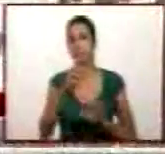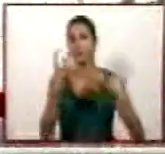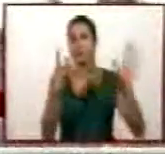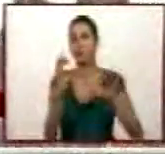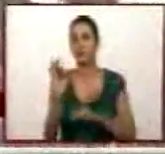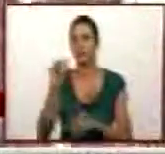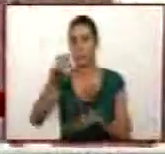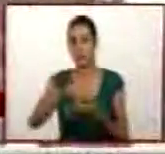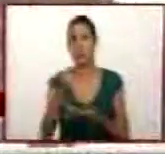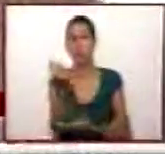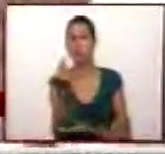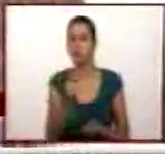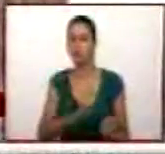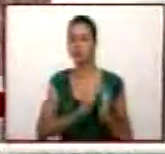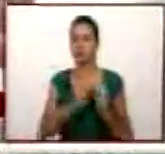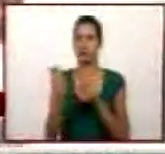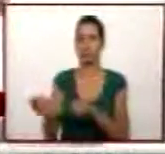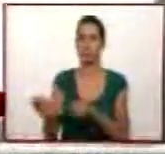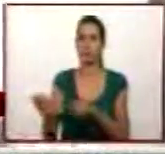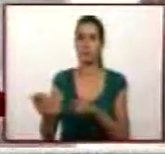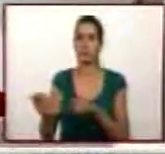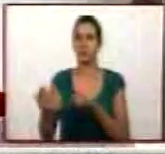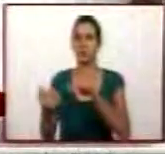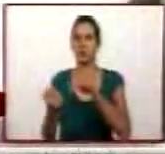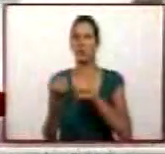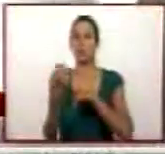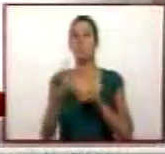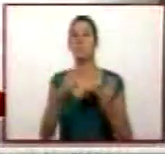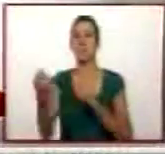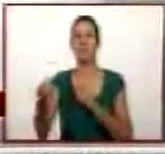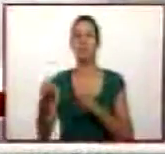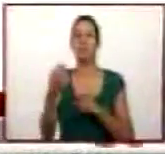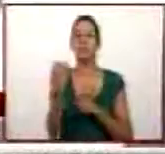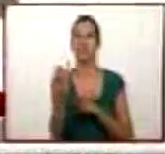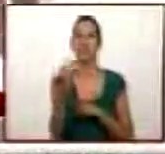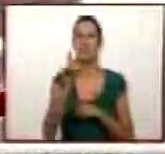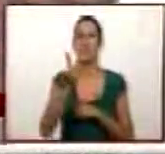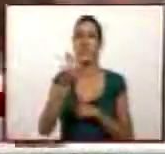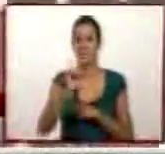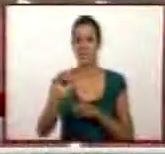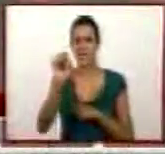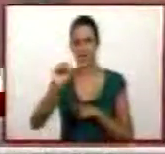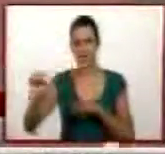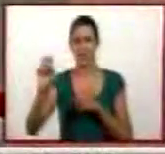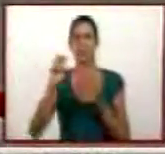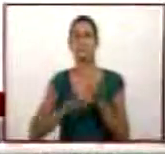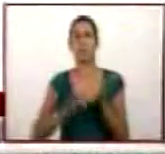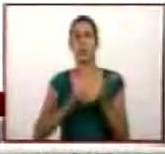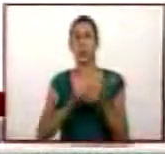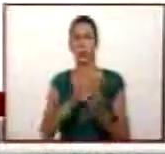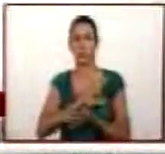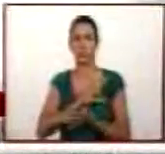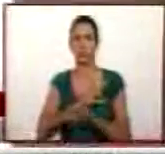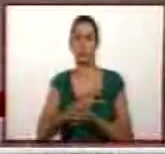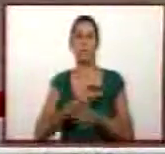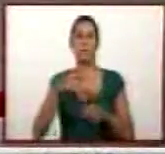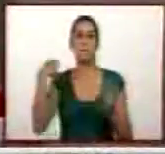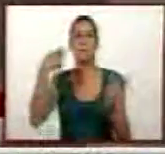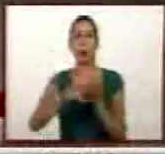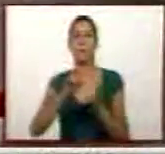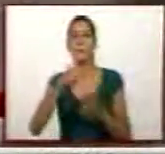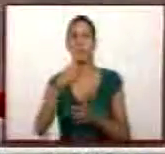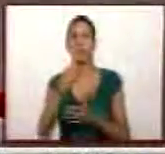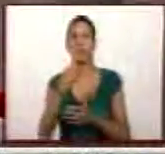196.190.000 bolívares para transferirlos al Instituto Venezolano de los Seguros Sociales y cubrir lo correspondiente al primer trimestre de